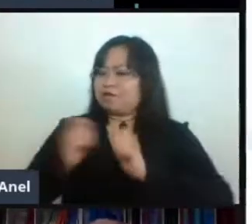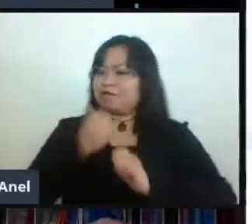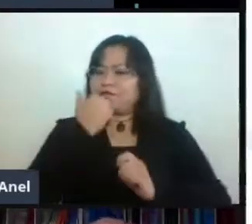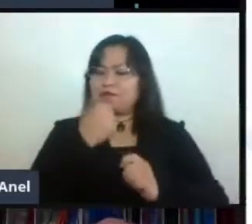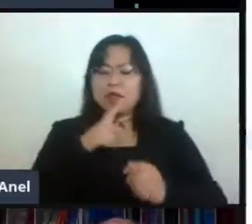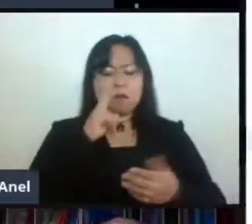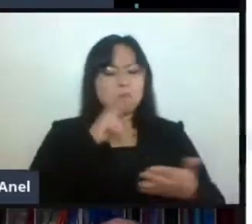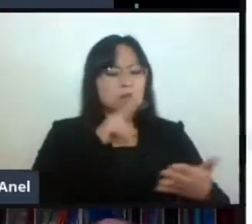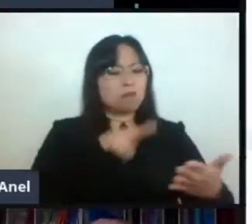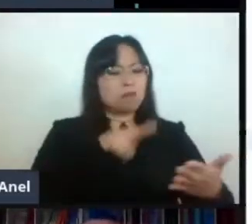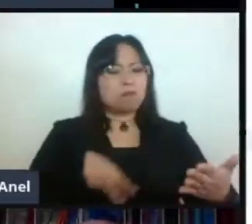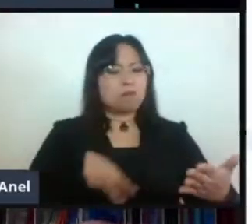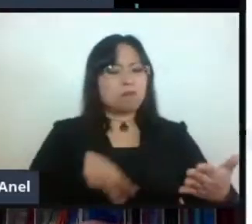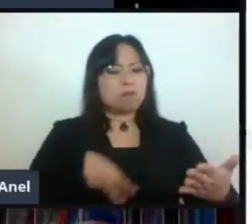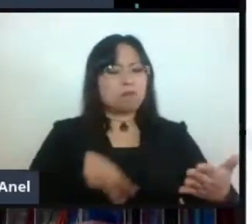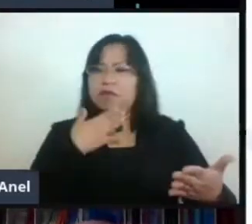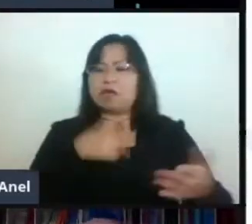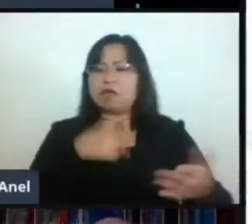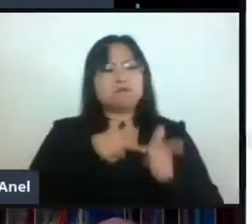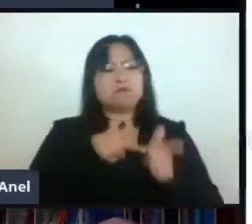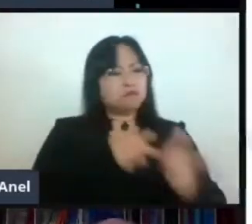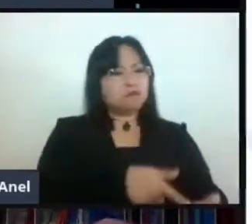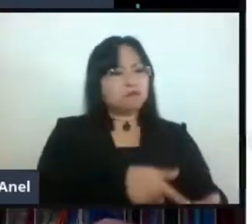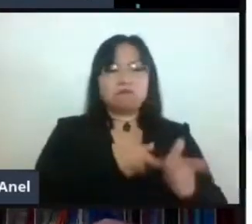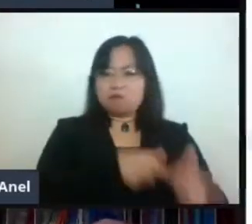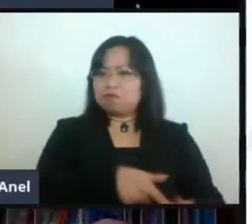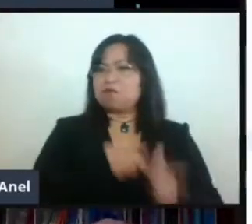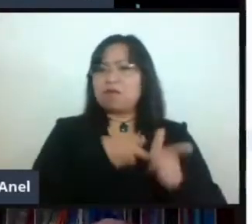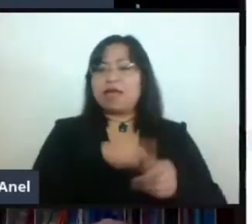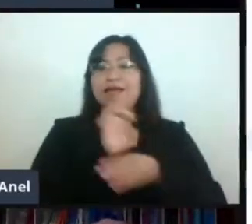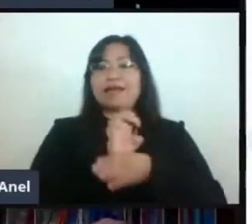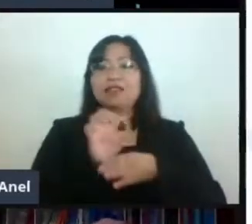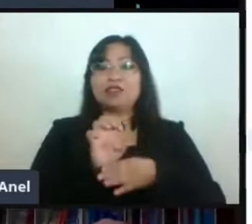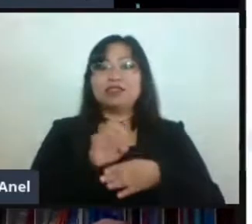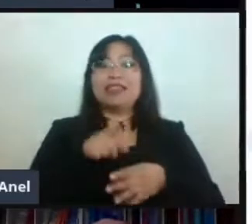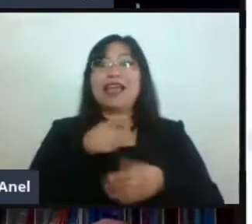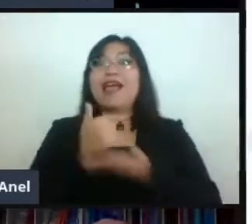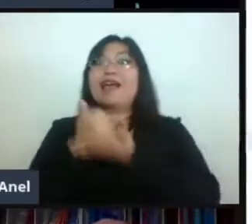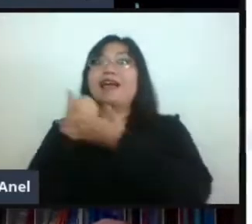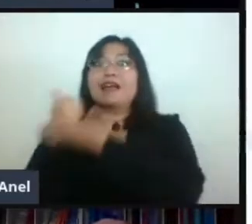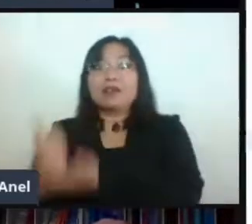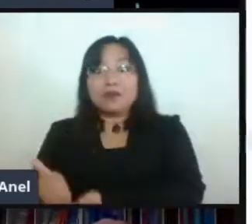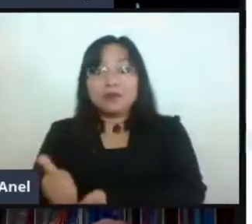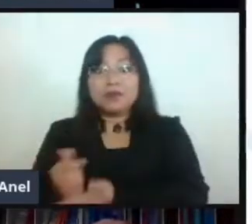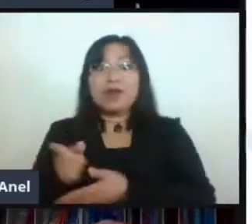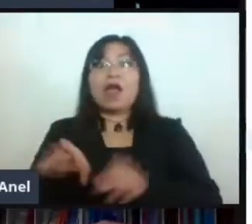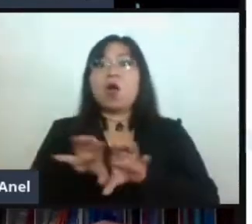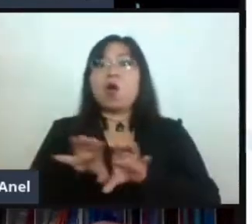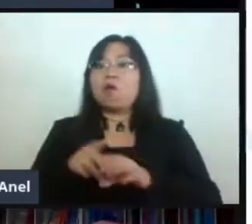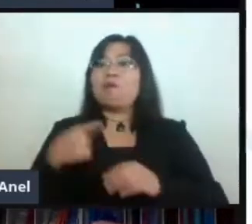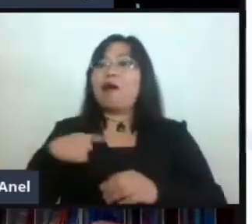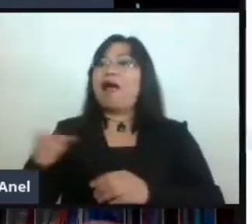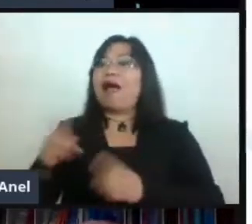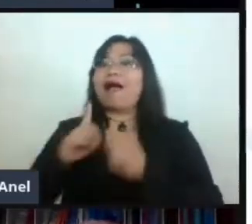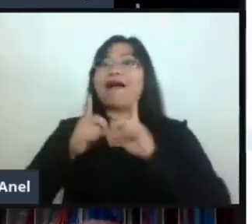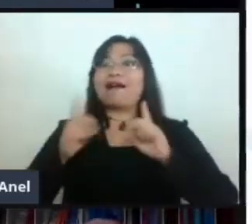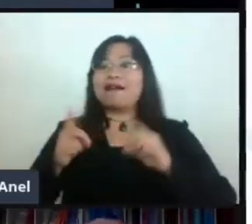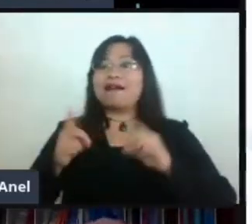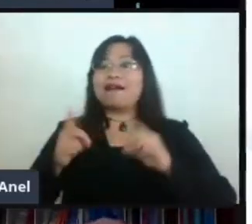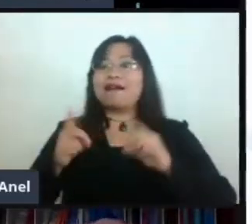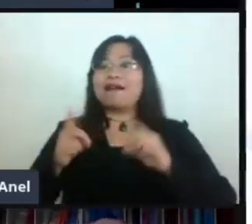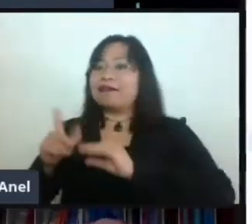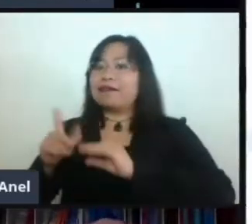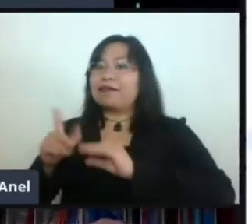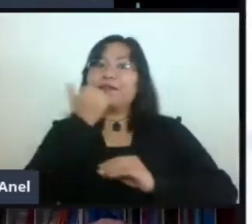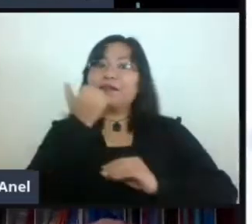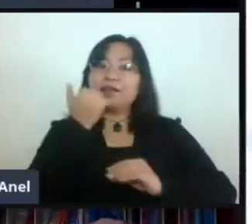continua, transita entre lo formativo, que está muy centrado en los procesos de aprendizaje, a lo sumativo, que